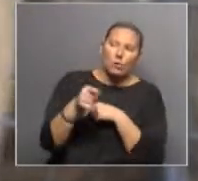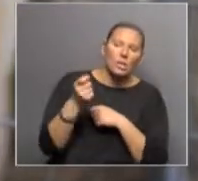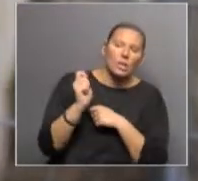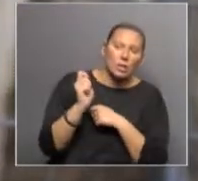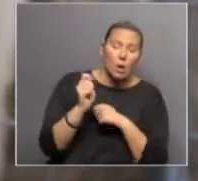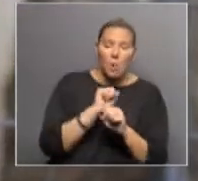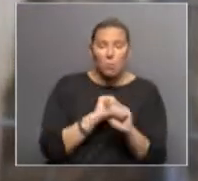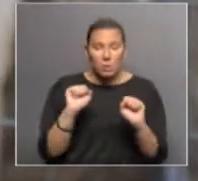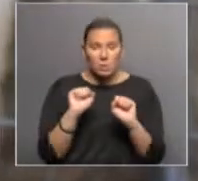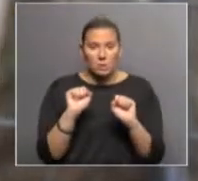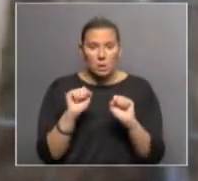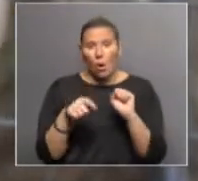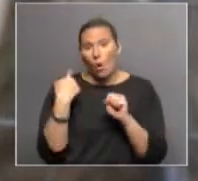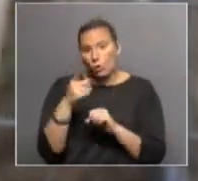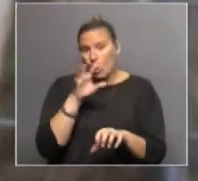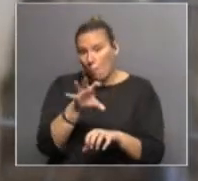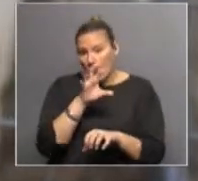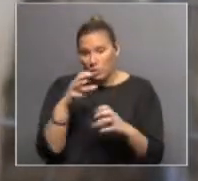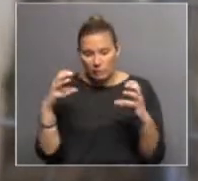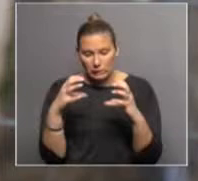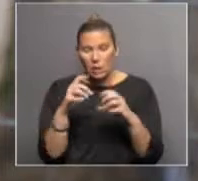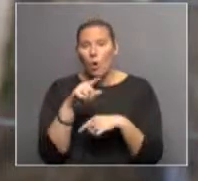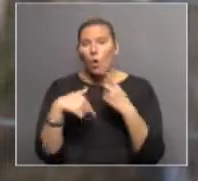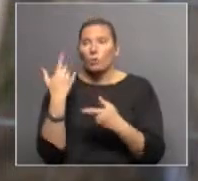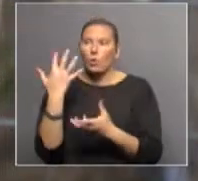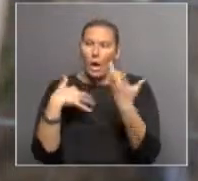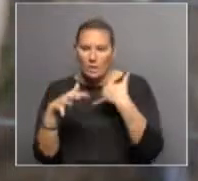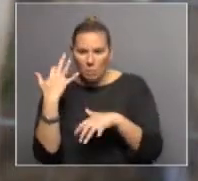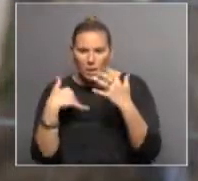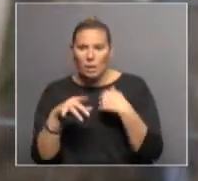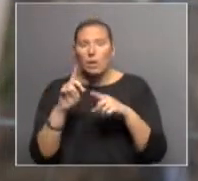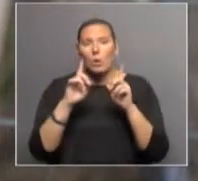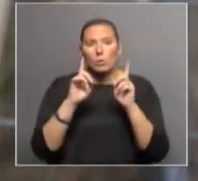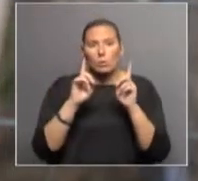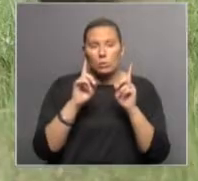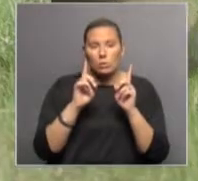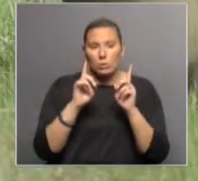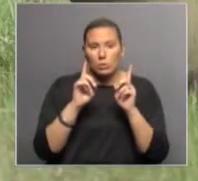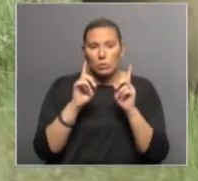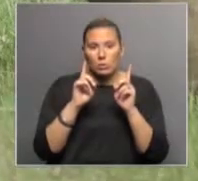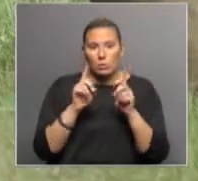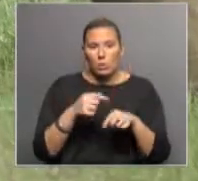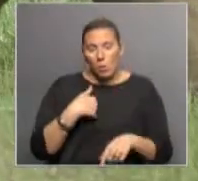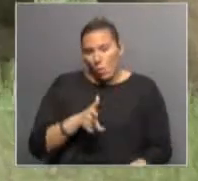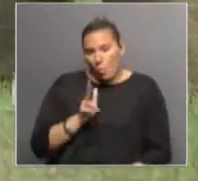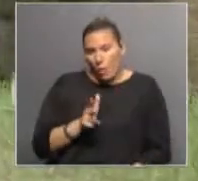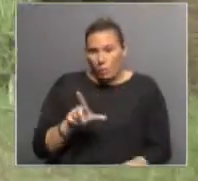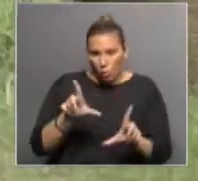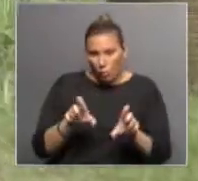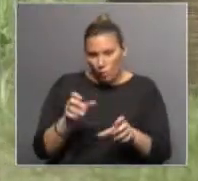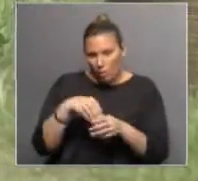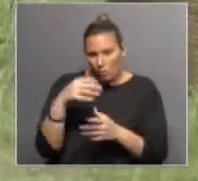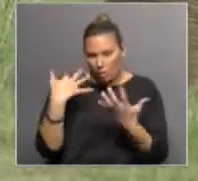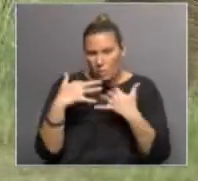agresividad dirigida hacia otros perros, otras especies, incluyendo, por ejemplo, al ser humano, ¿no?